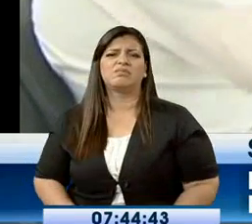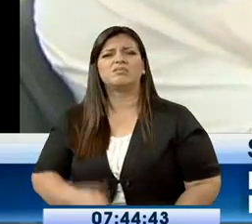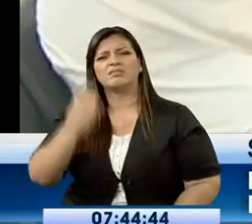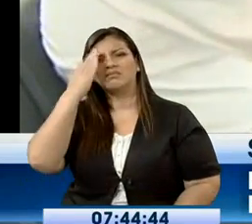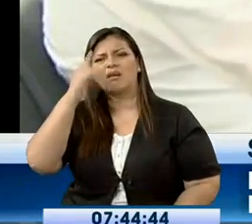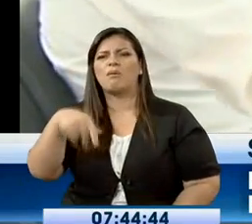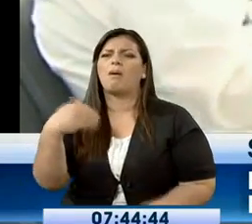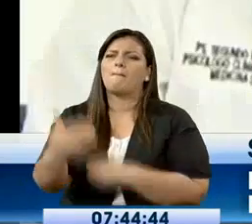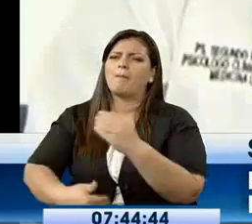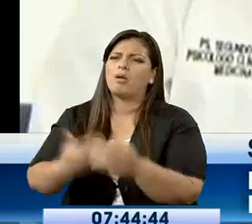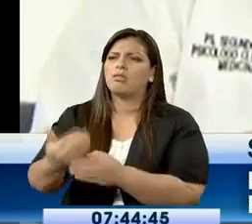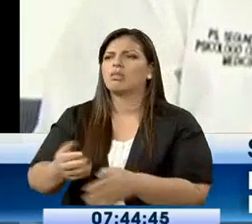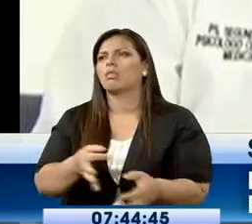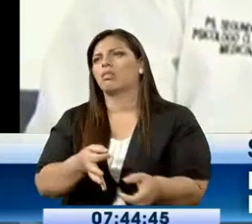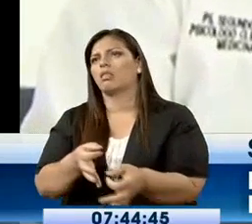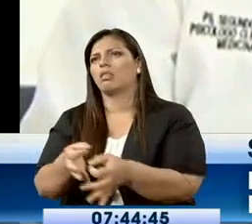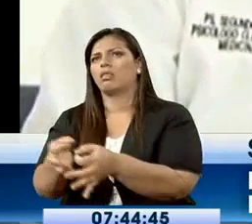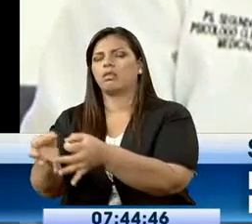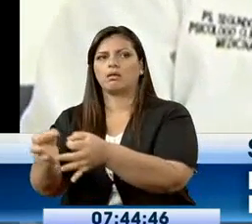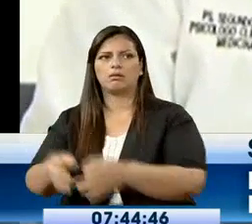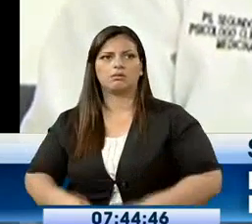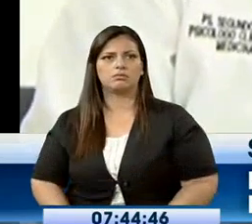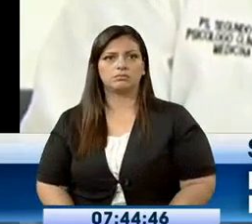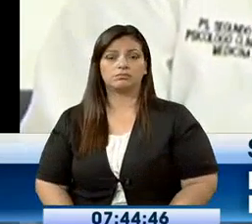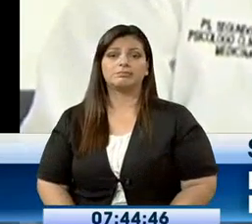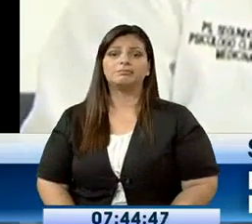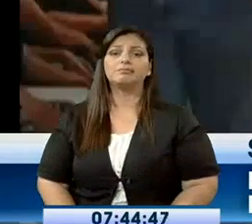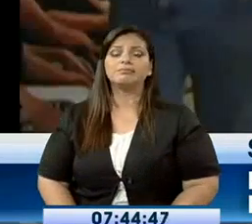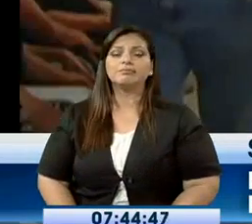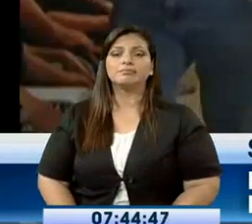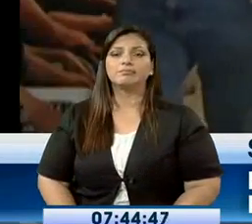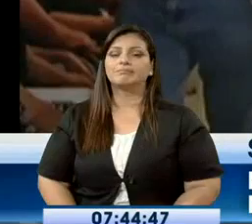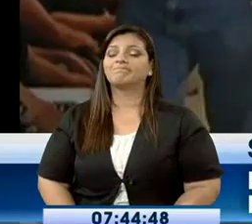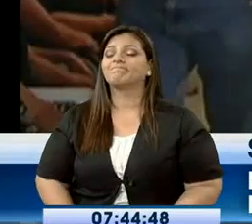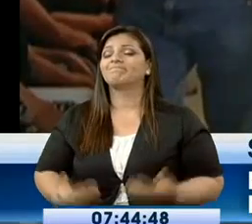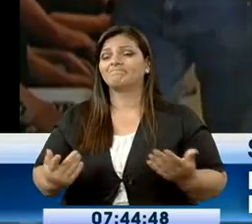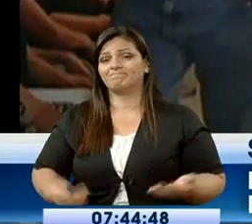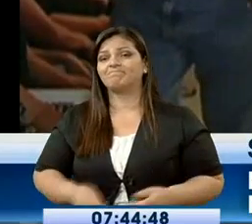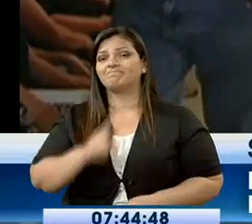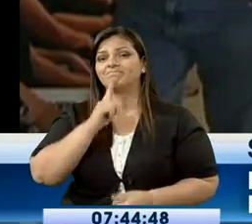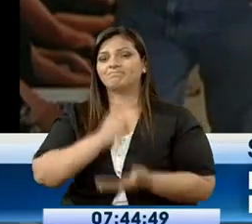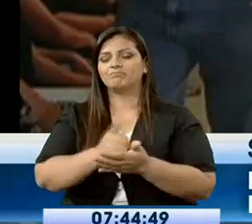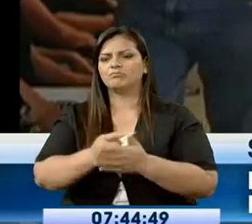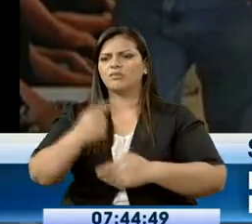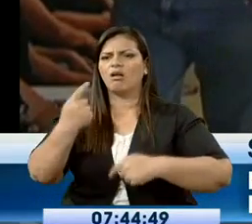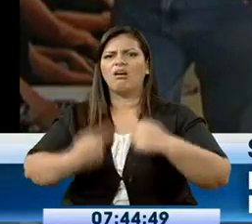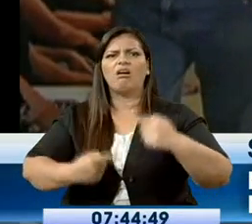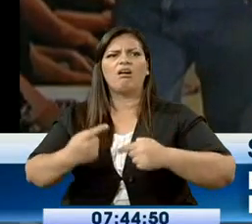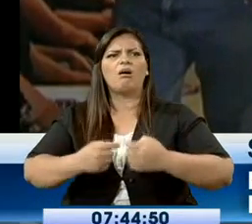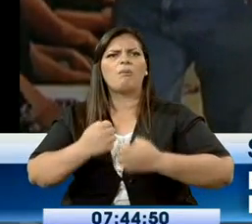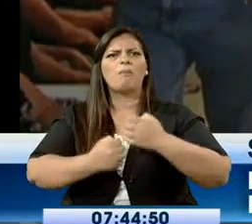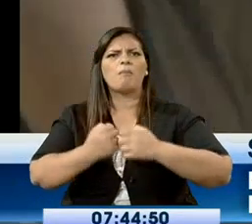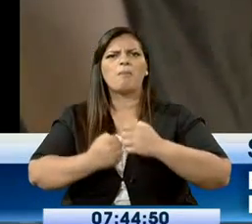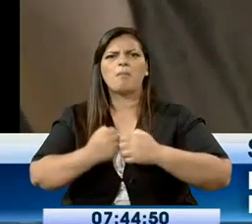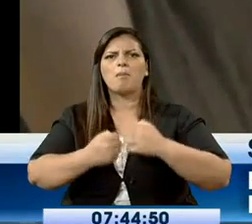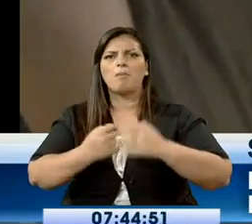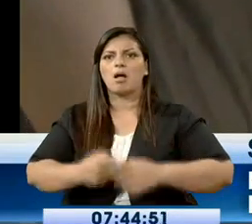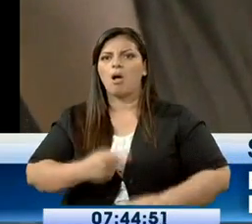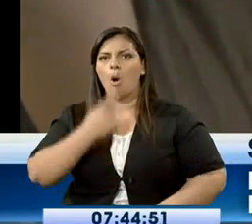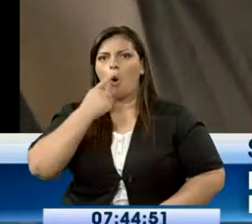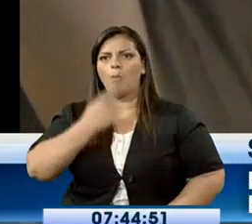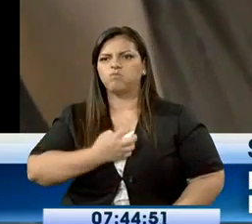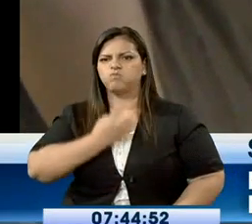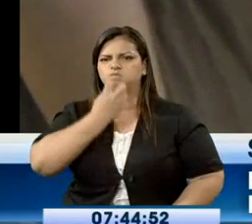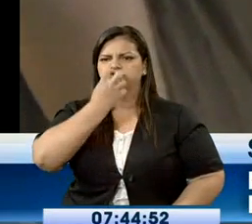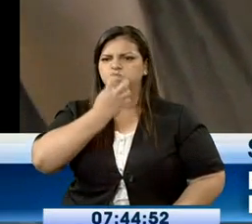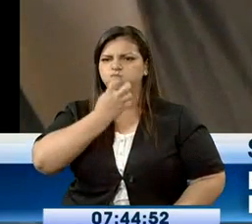puede engendrarse en un estallido emocional, concluye. Los primeros incidentes deben ser tratados. Apenas se